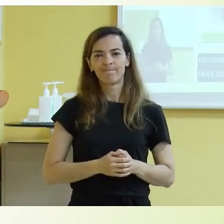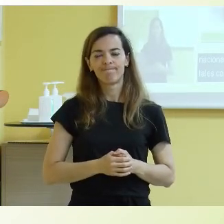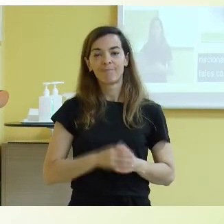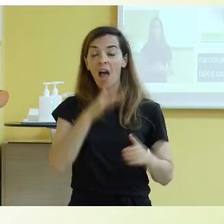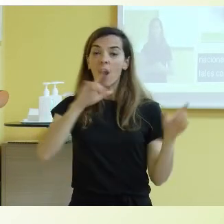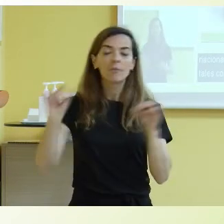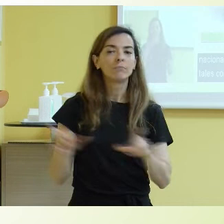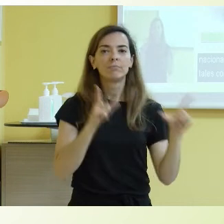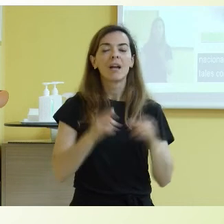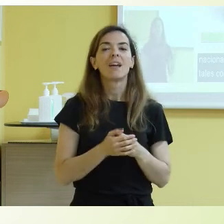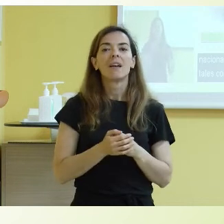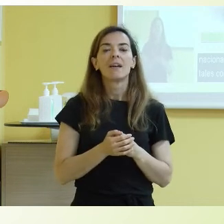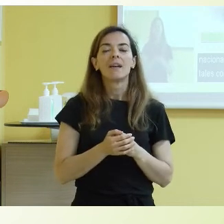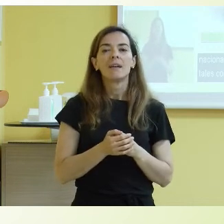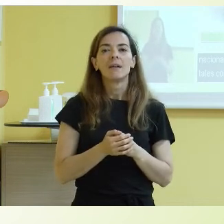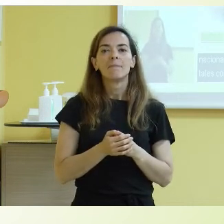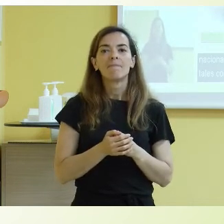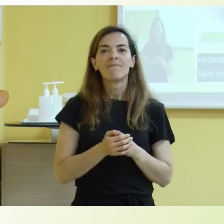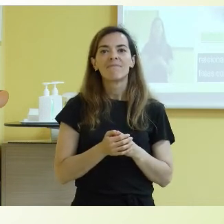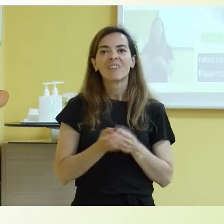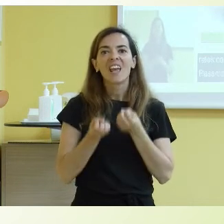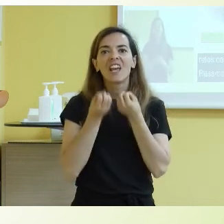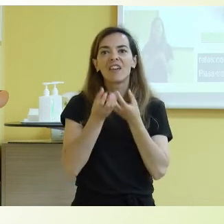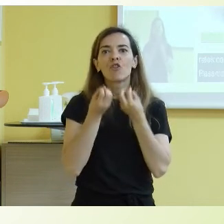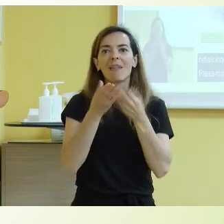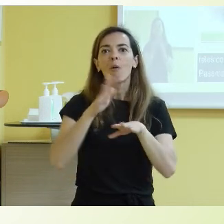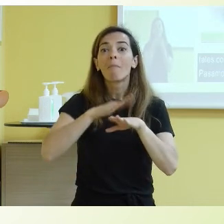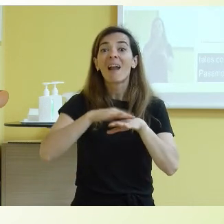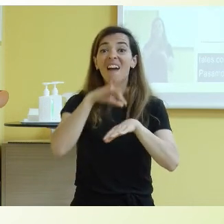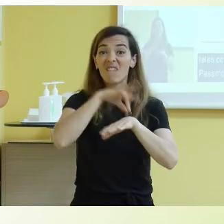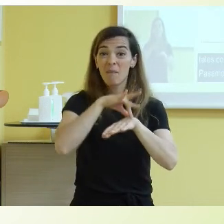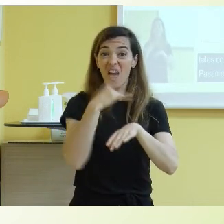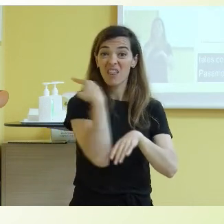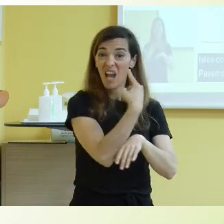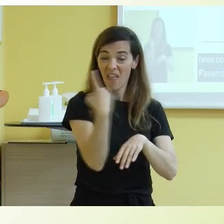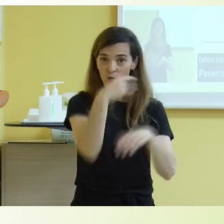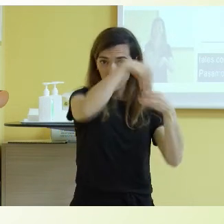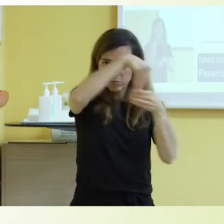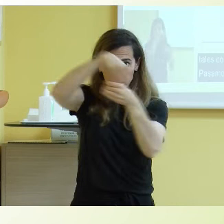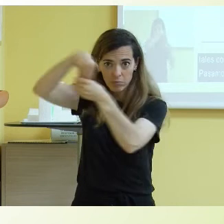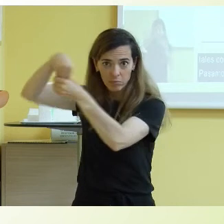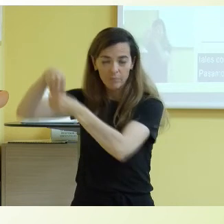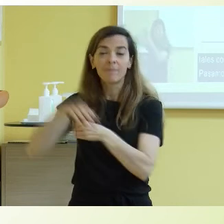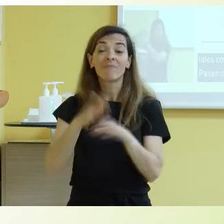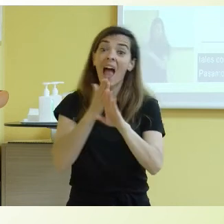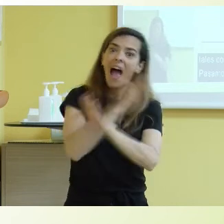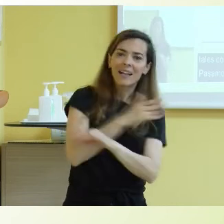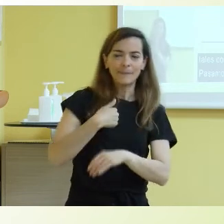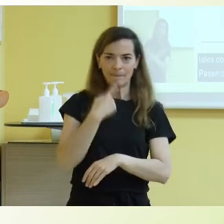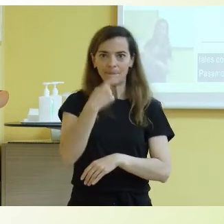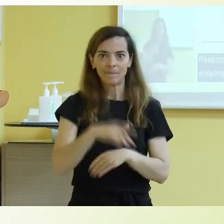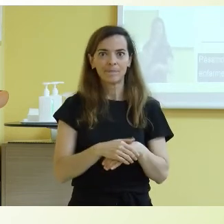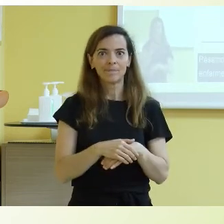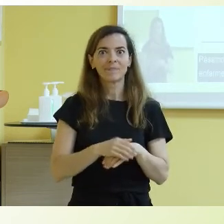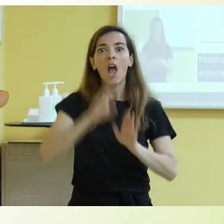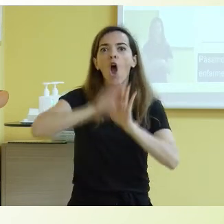Pasamos ahora a ver la información que hay disponible para cada una de las enfermedades. Pero antes voy a hacer mención a la